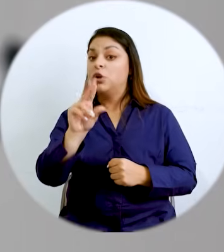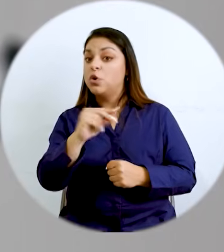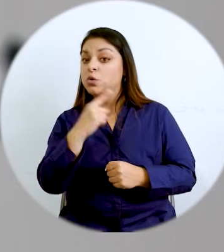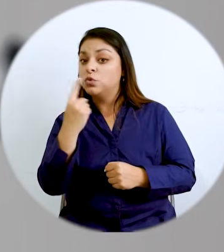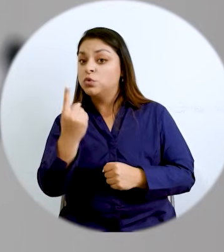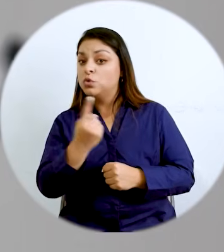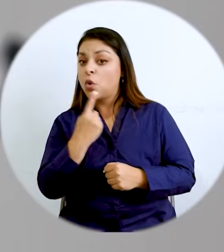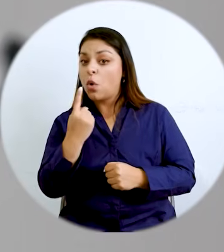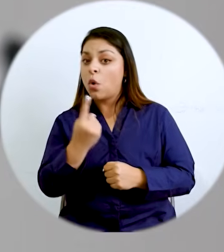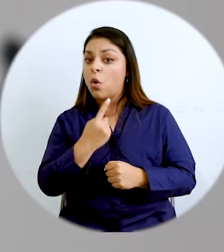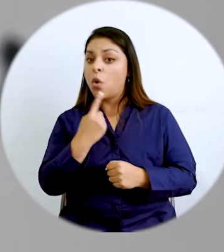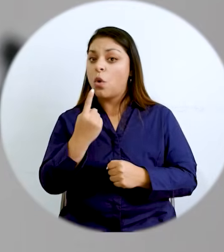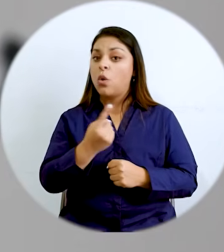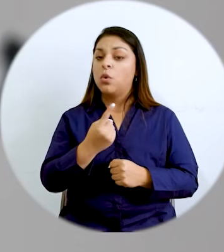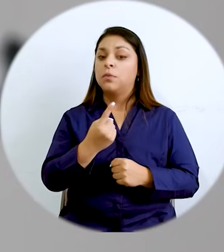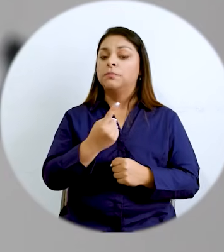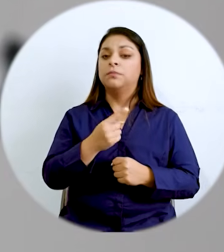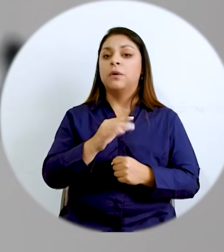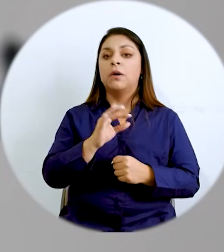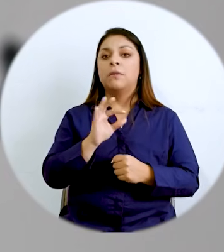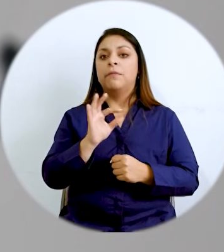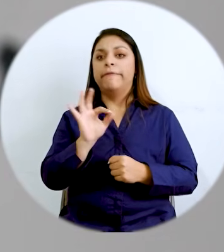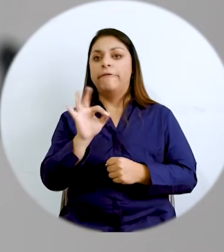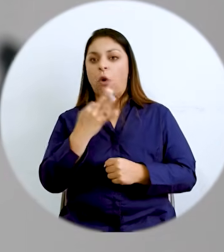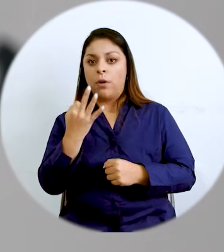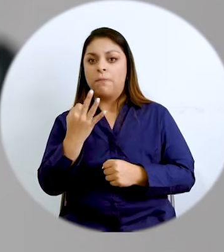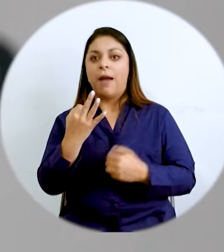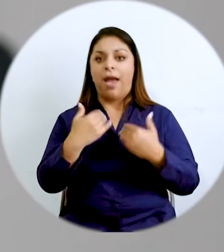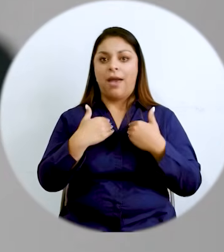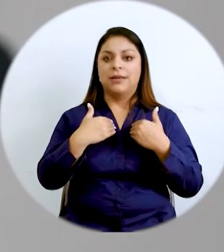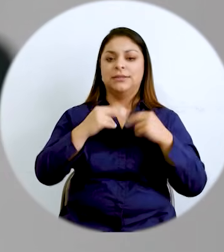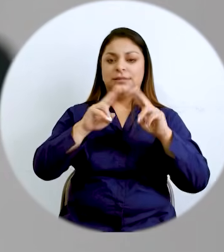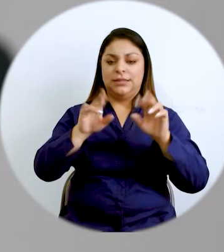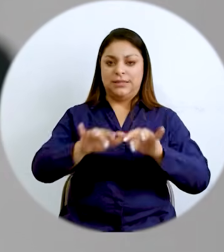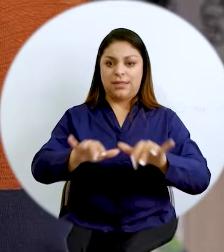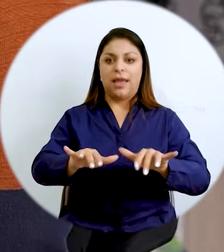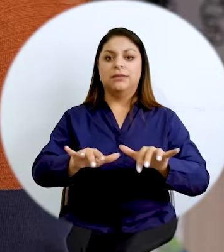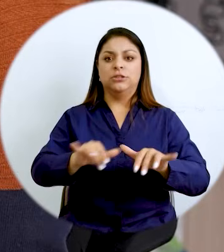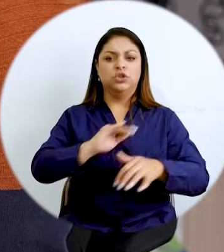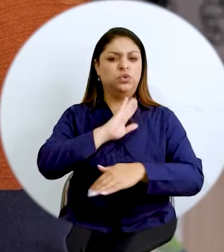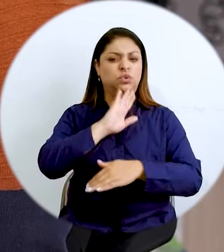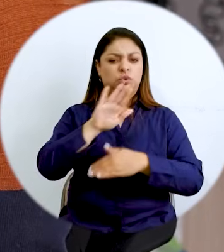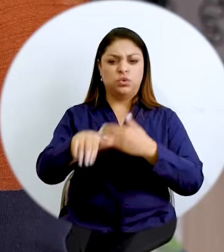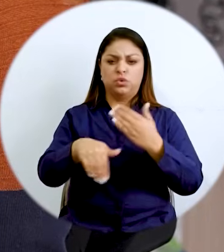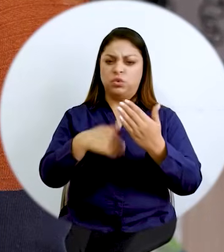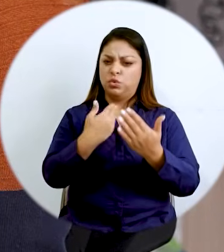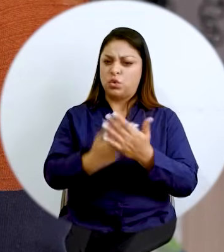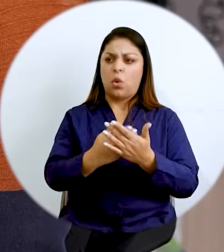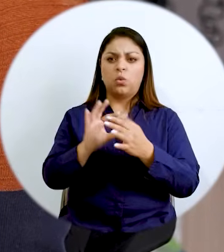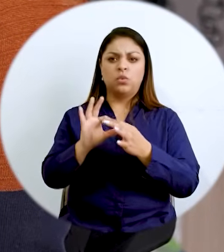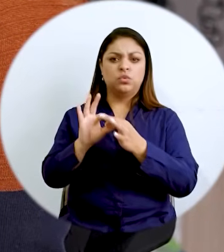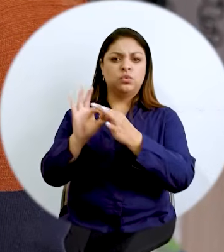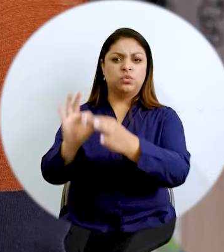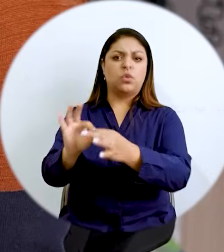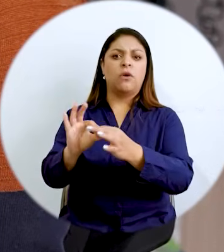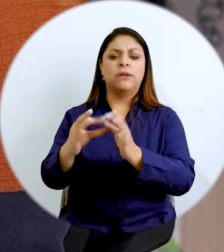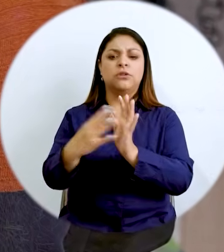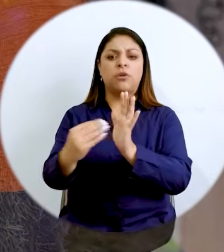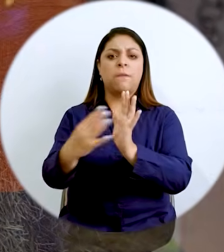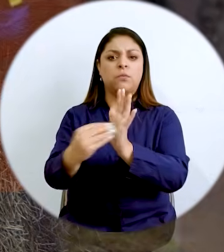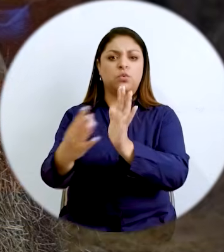solo la forma en que tenemos digitalizado todo lo que corresponde a